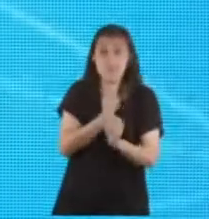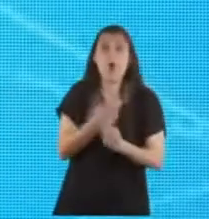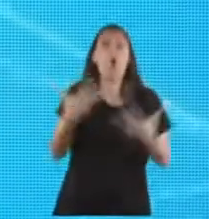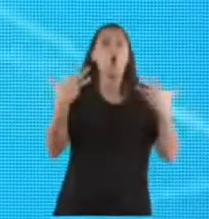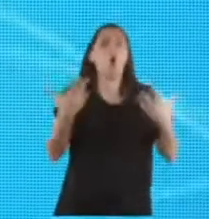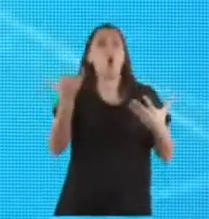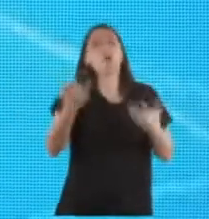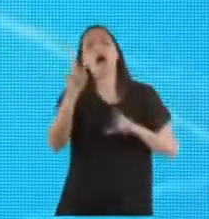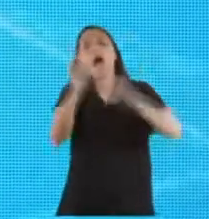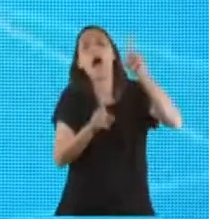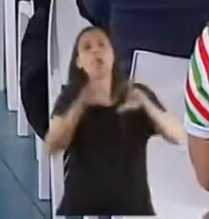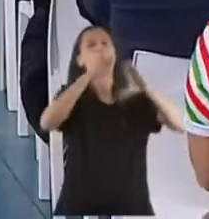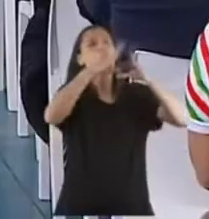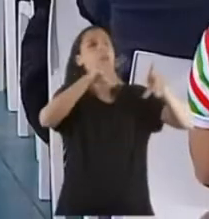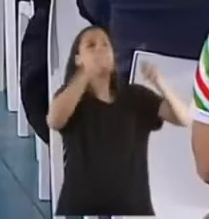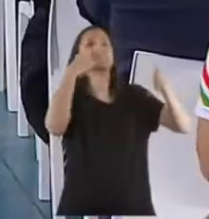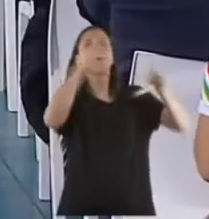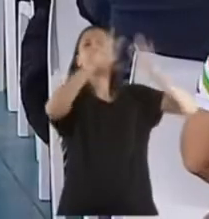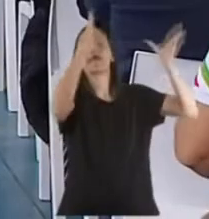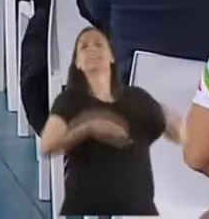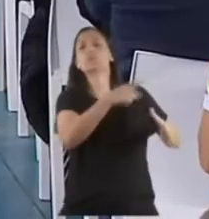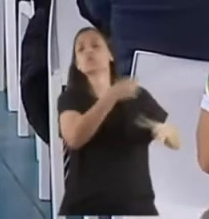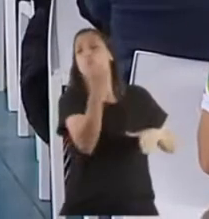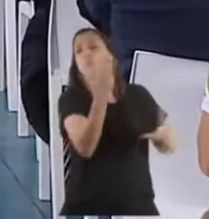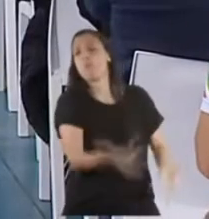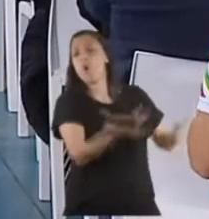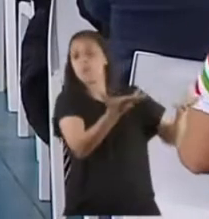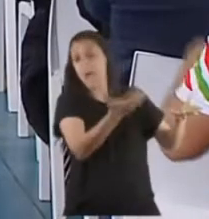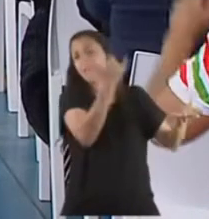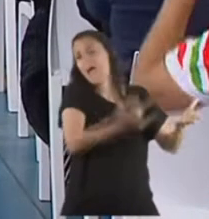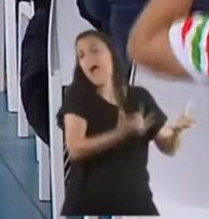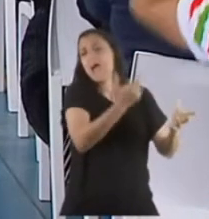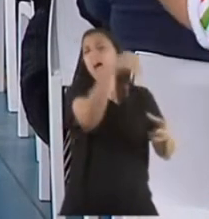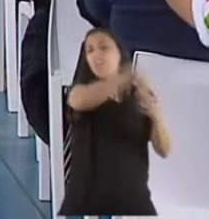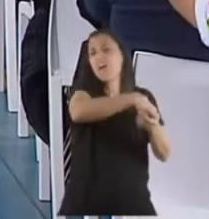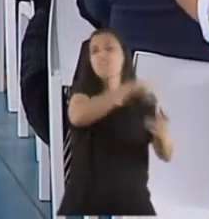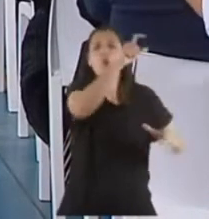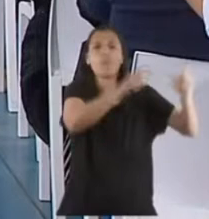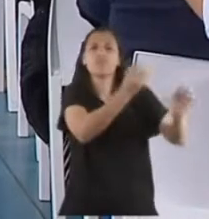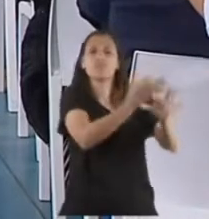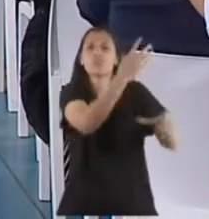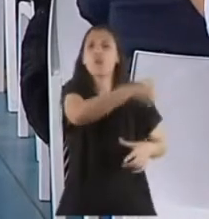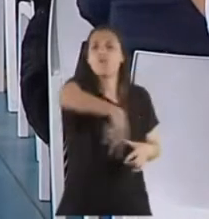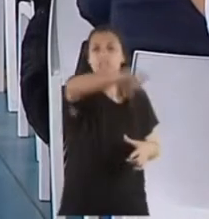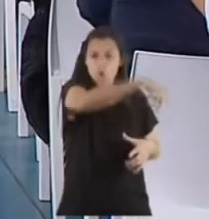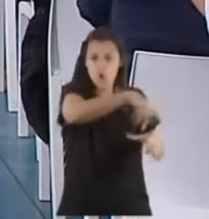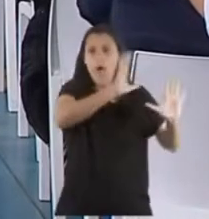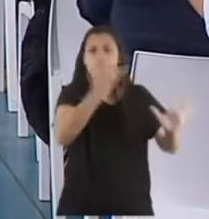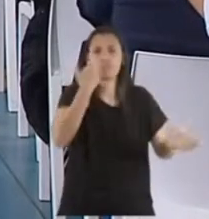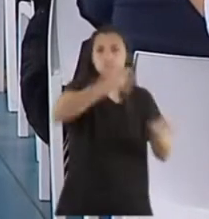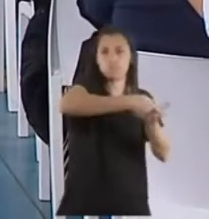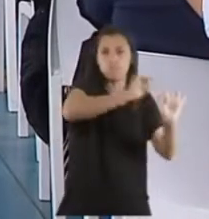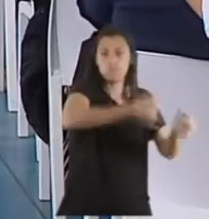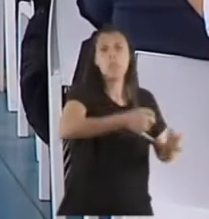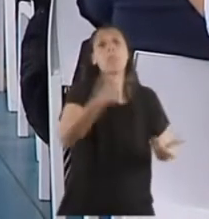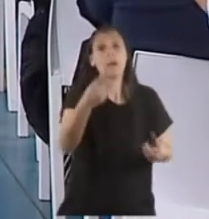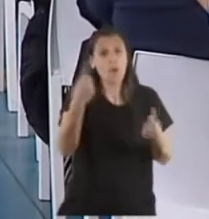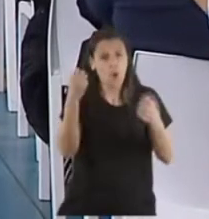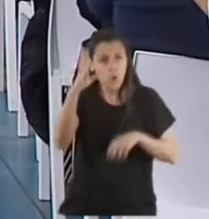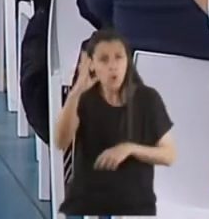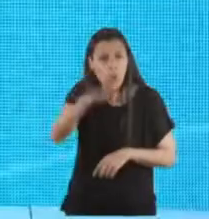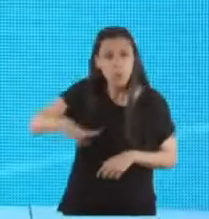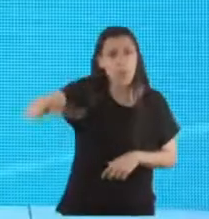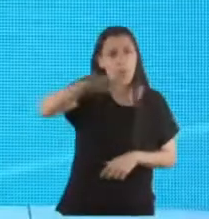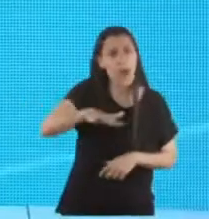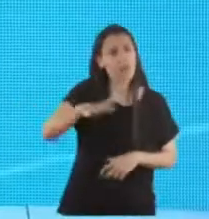instituciones por ahí importantes que tienen todo profesional, todo gerenciado, pero en los clubes de barrio